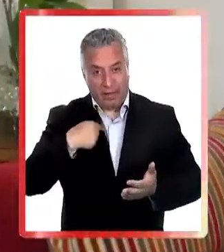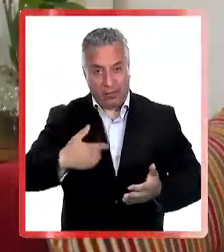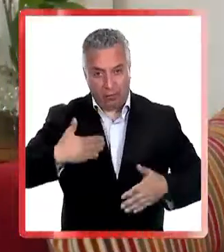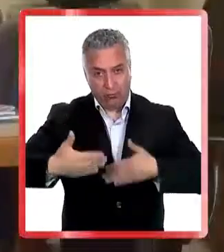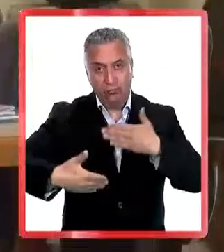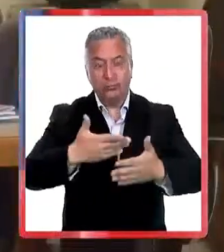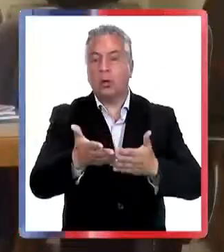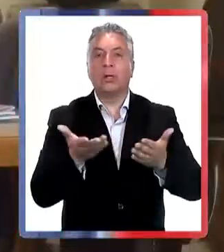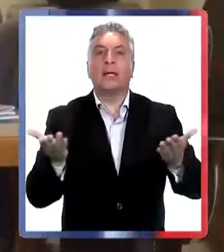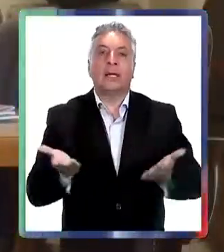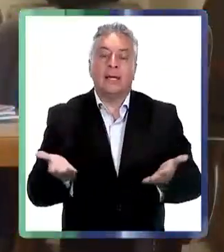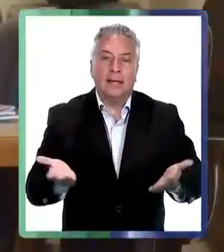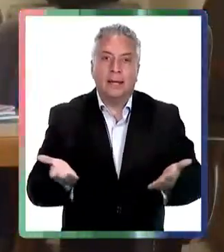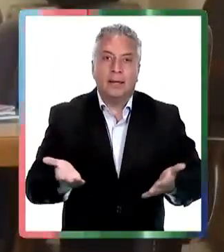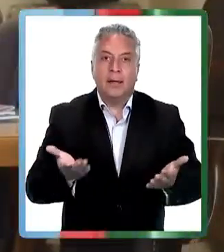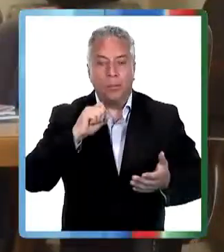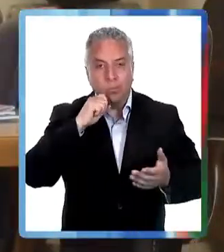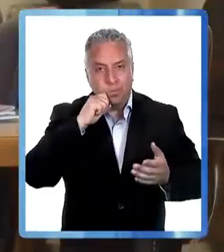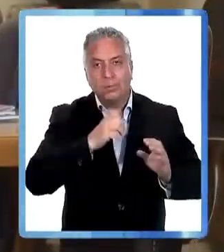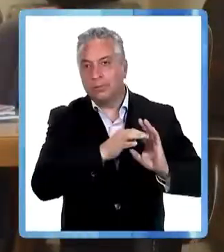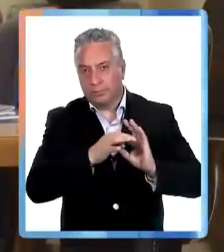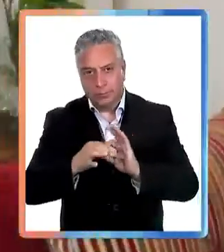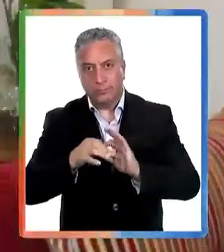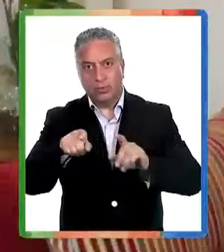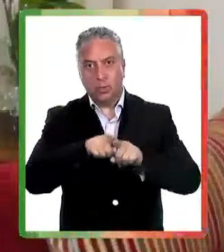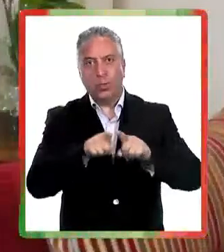estoy viviendo, qué tipo de